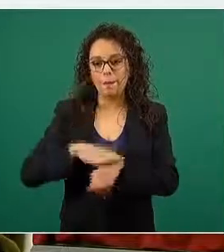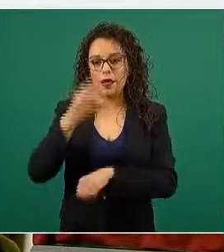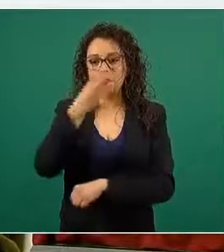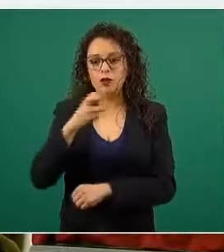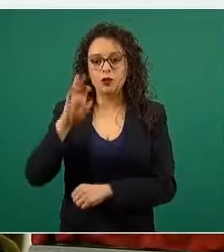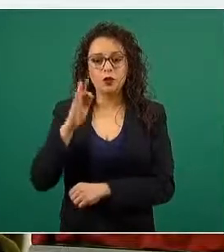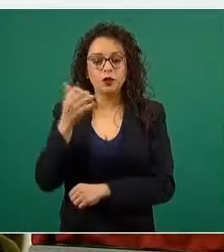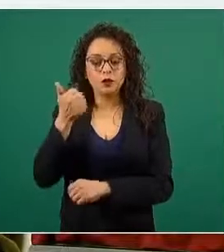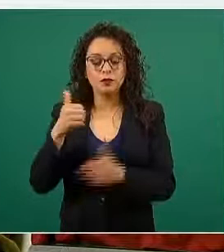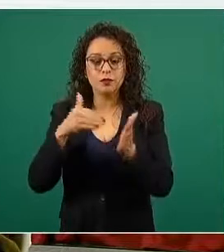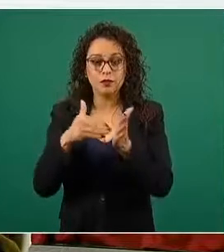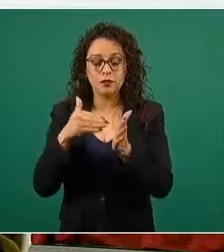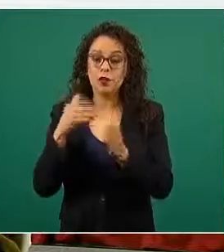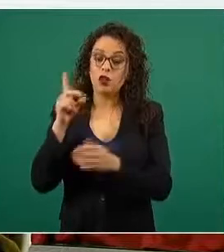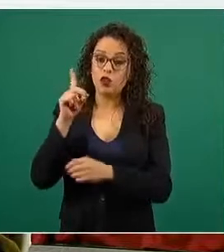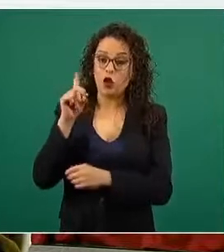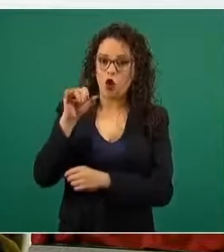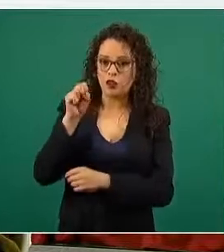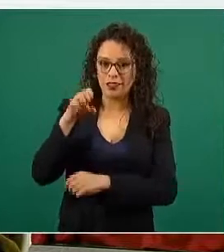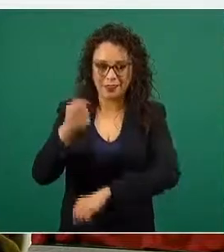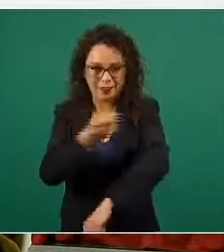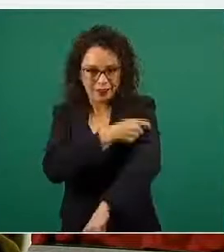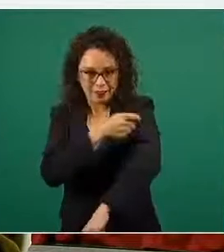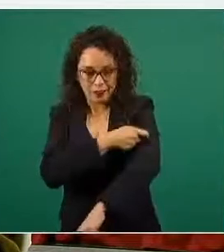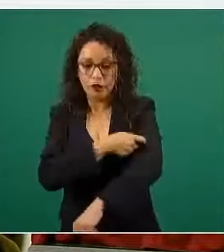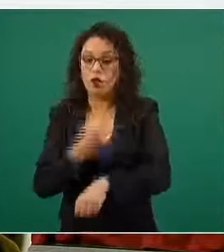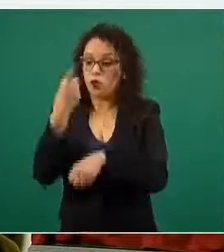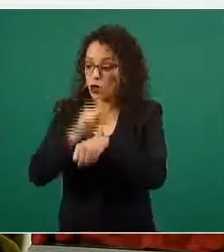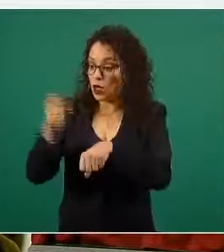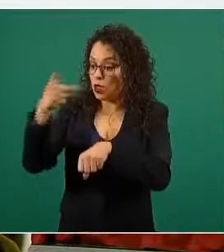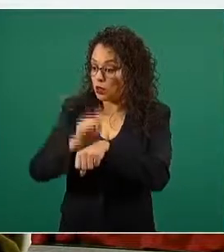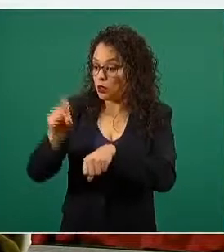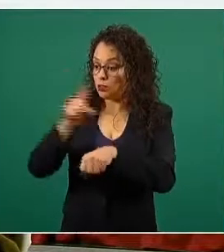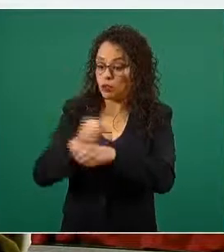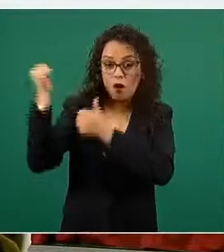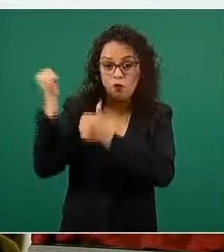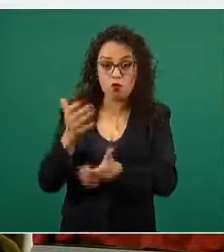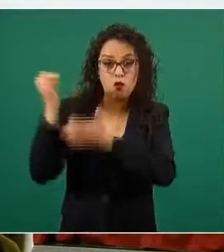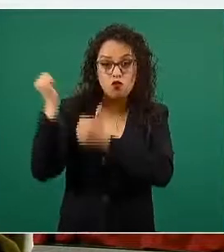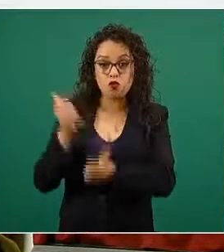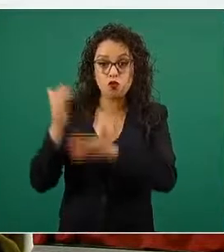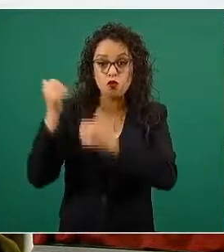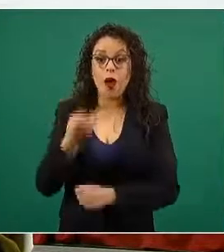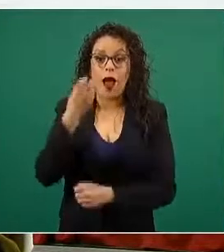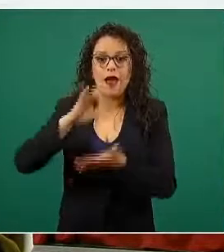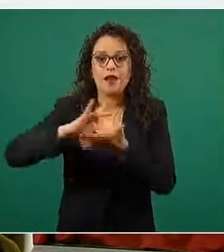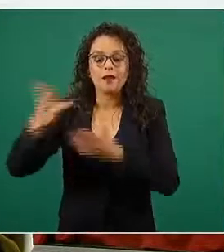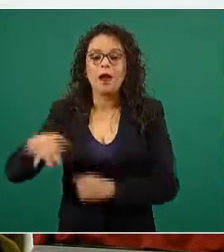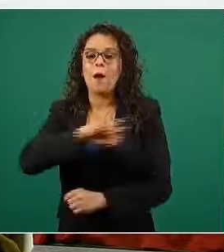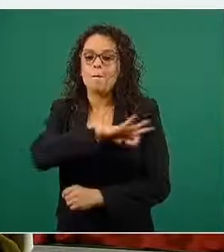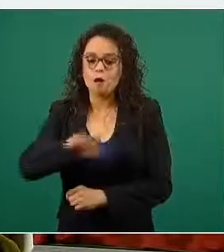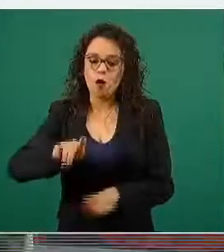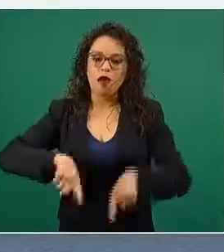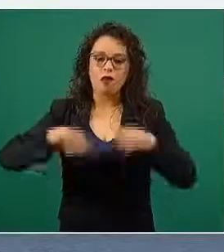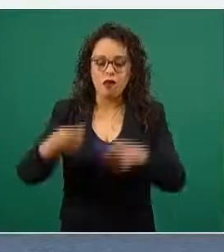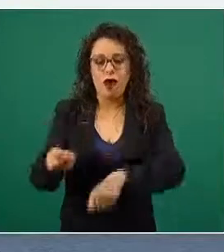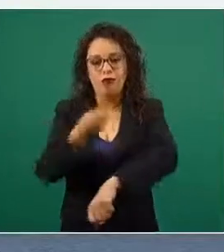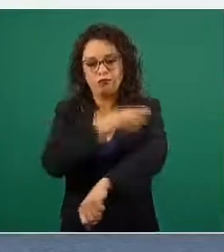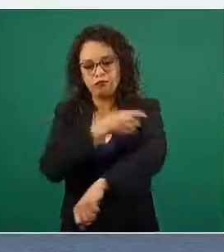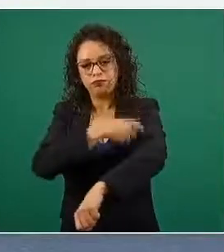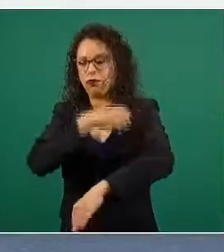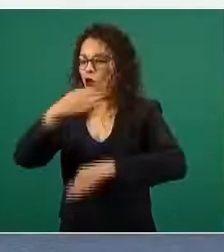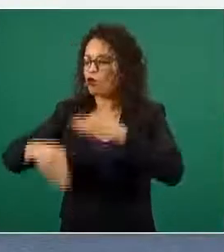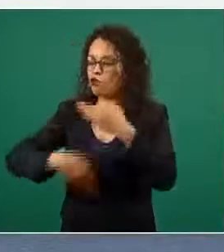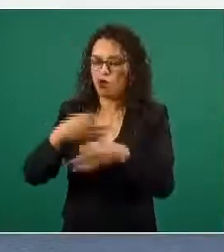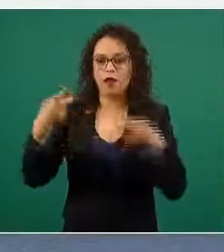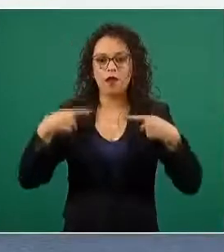por semana de manera continua, y esto nos permitirá vacunar en grandes cantidades a todo el personal